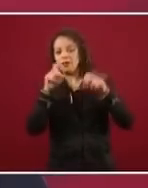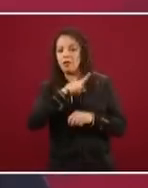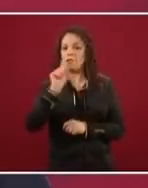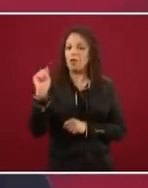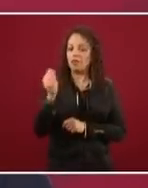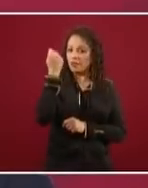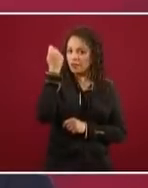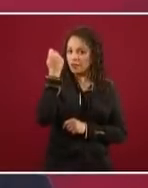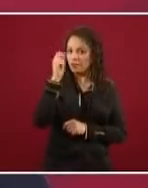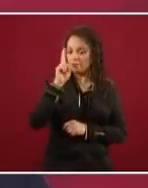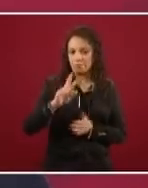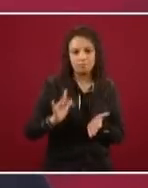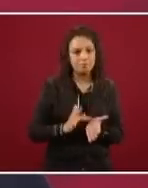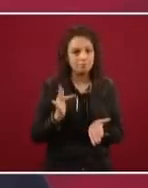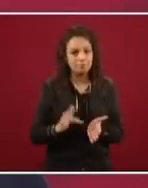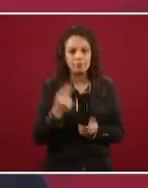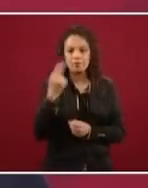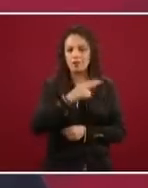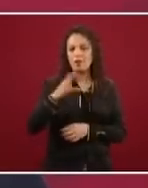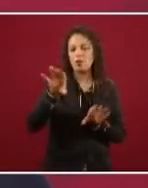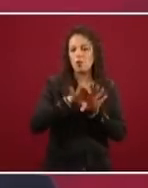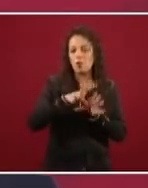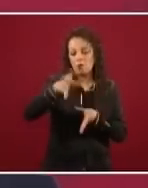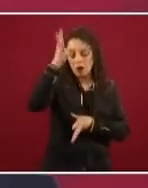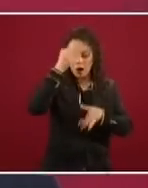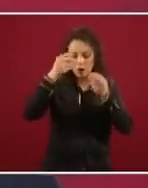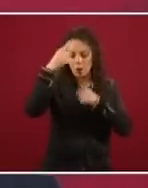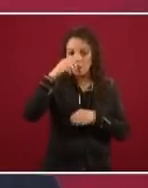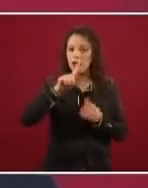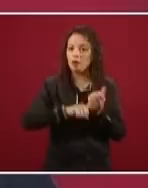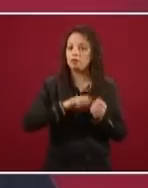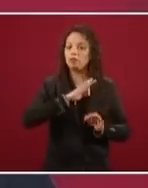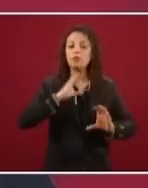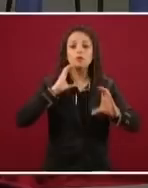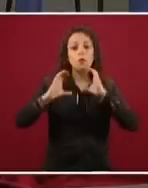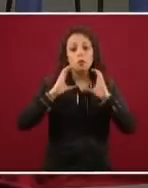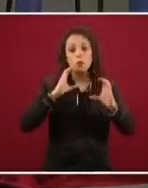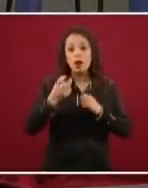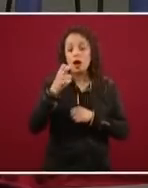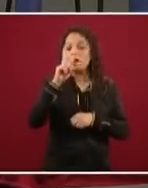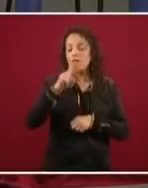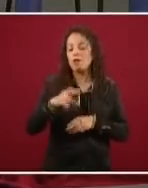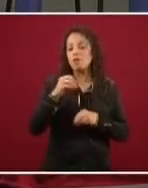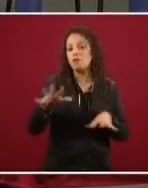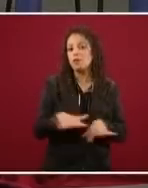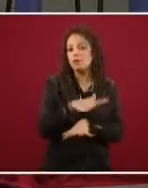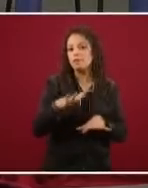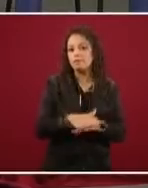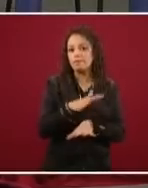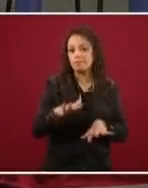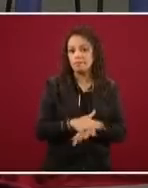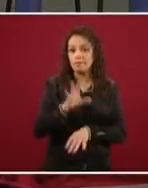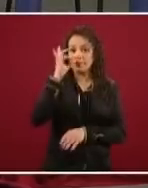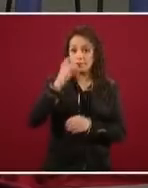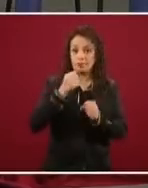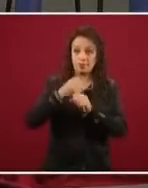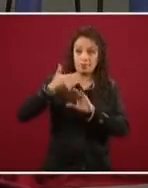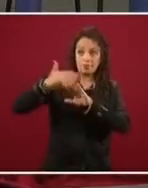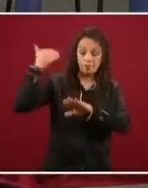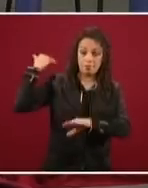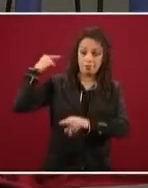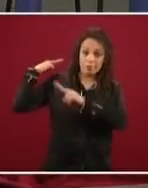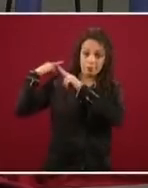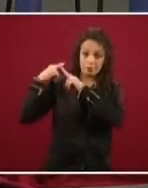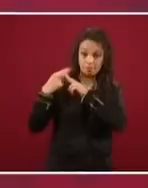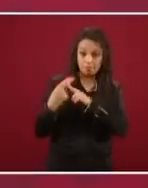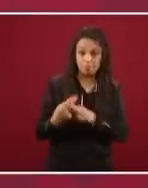de aprender de comunicarnos ha cambiado si vemos hace 30 años vemos hoy cómo utilizamos